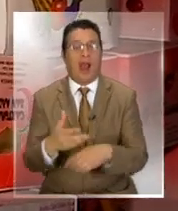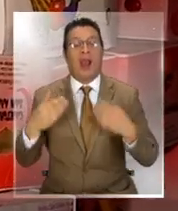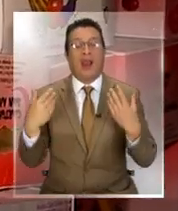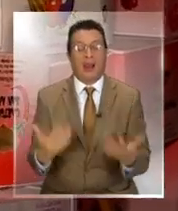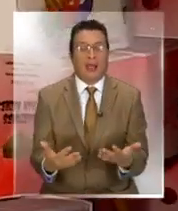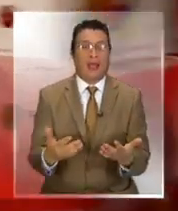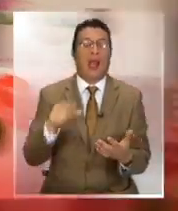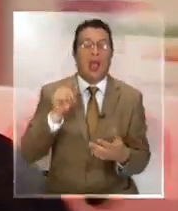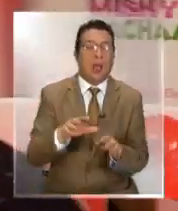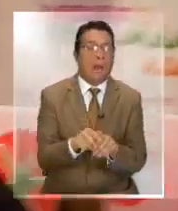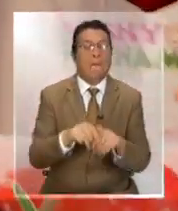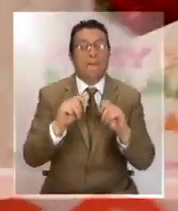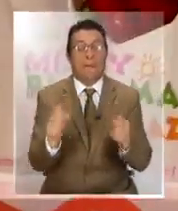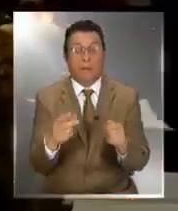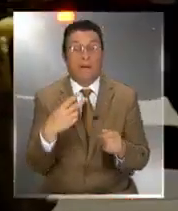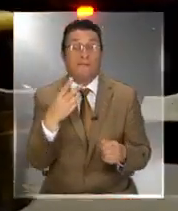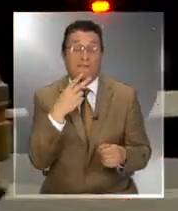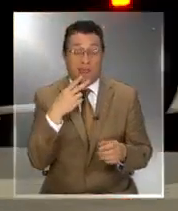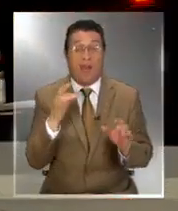todo para la vida misma.